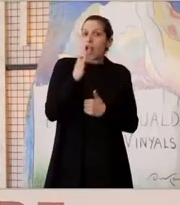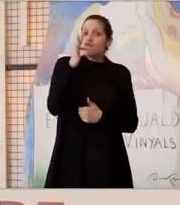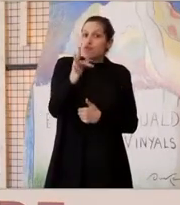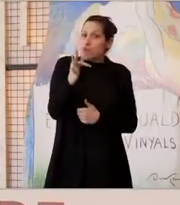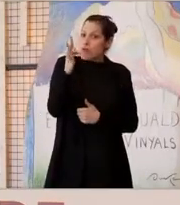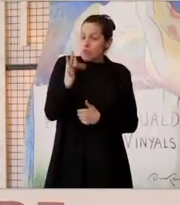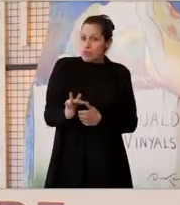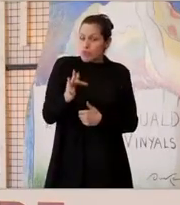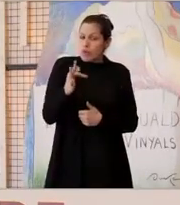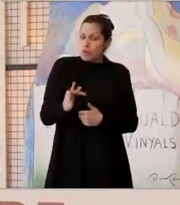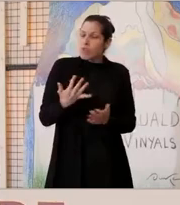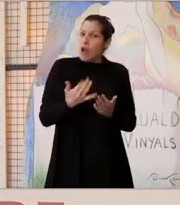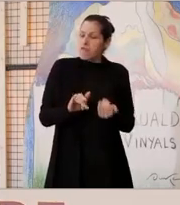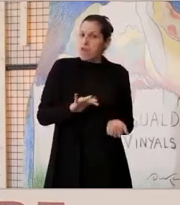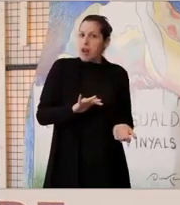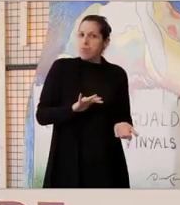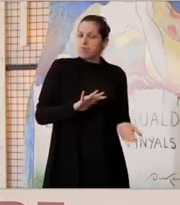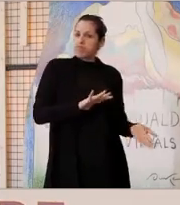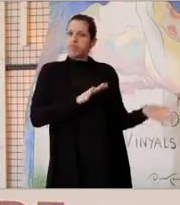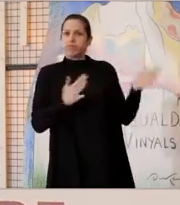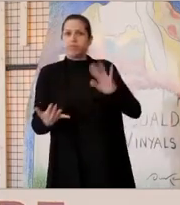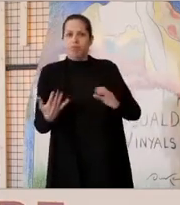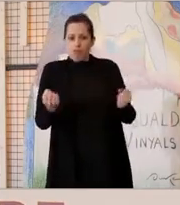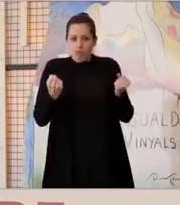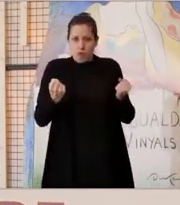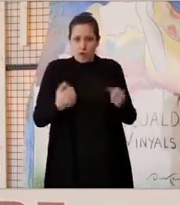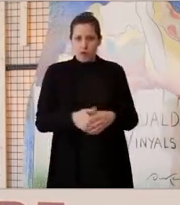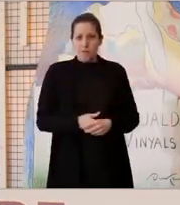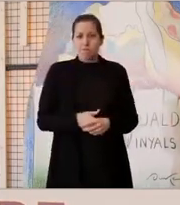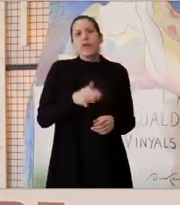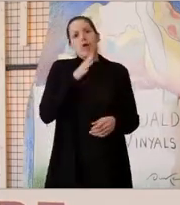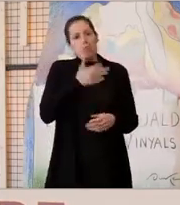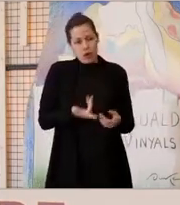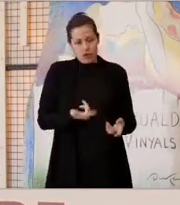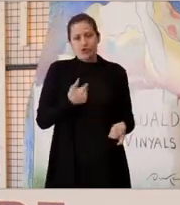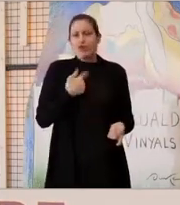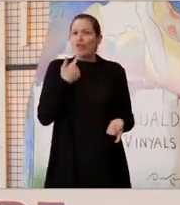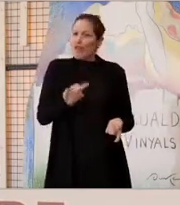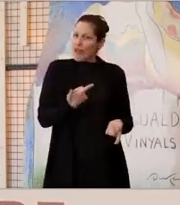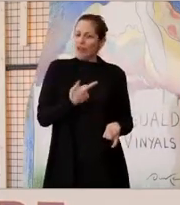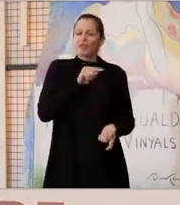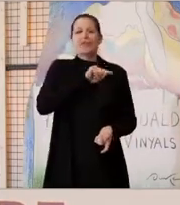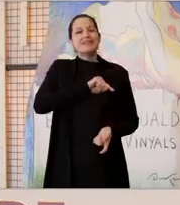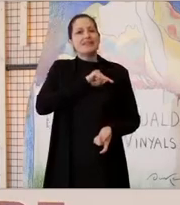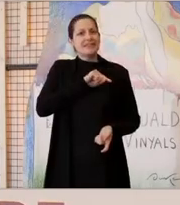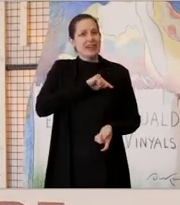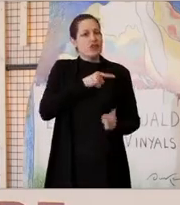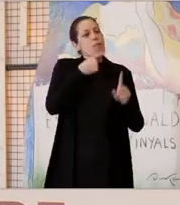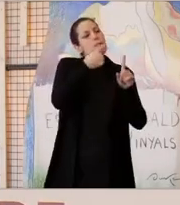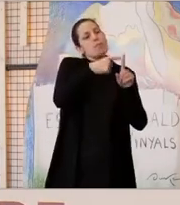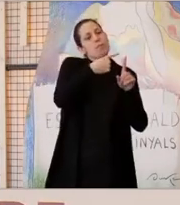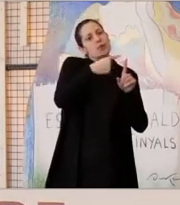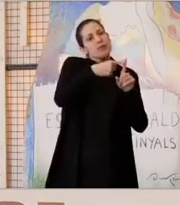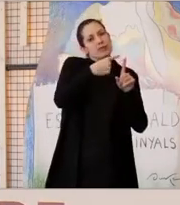cosas no Por lo tanto volvemos al optimismo preocupado permitidme